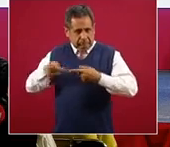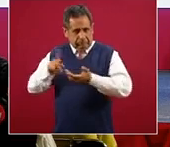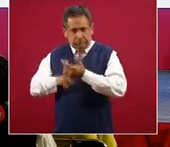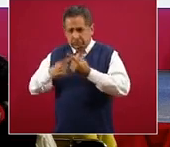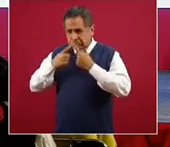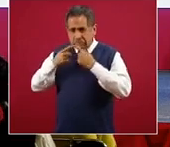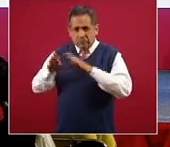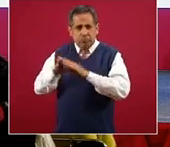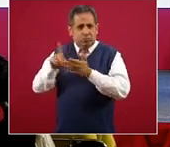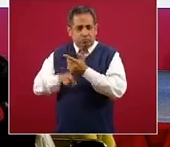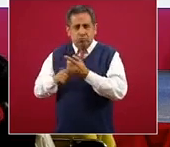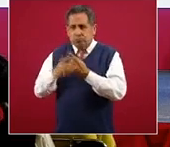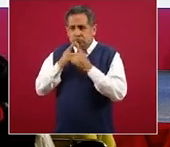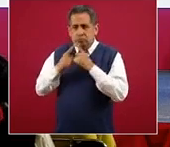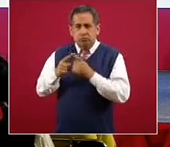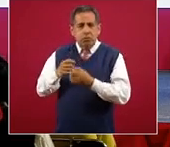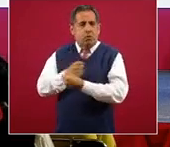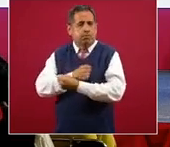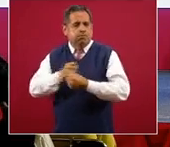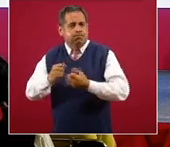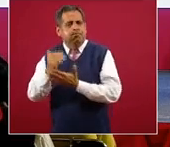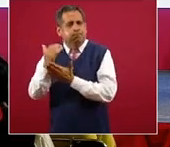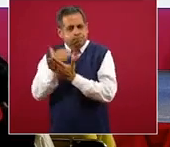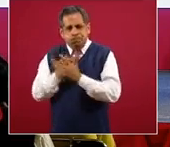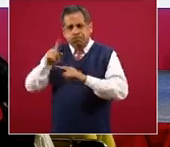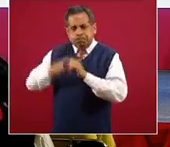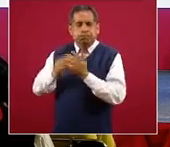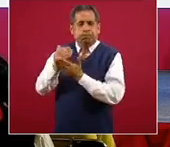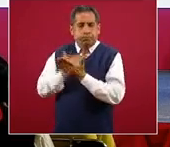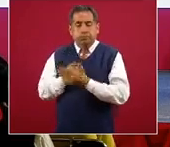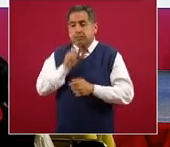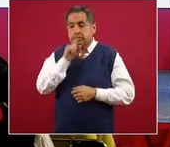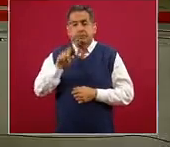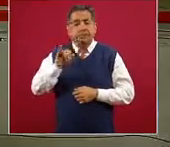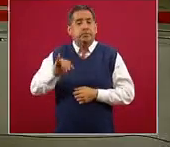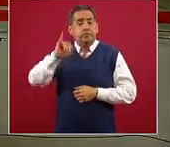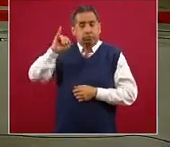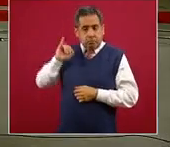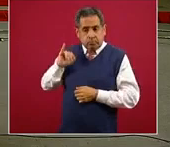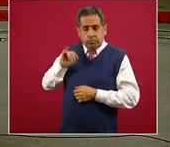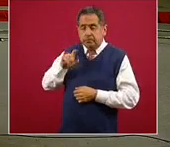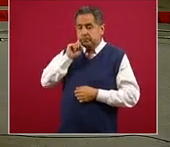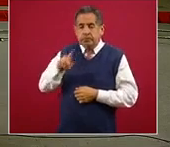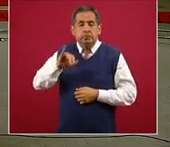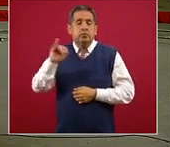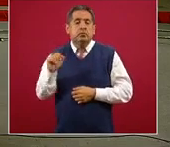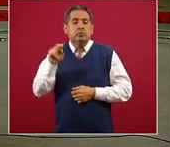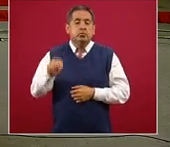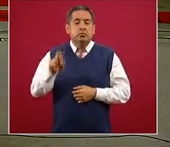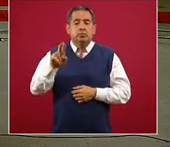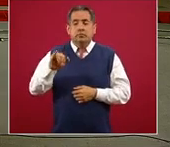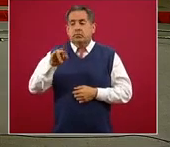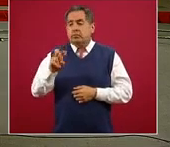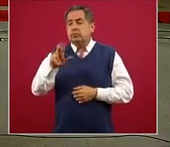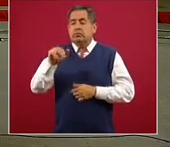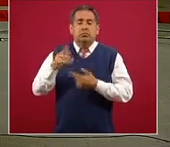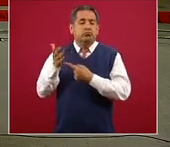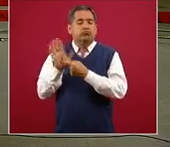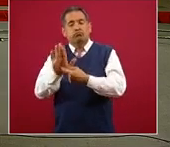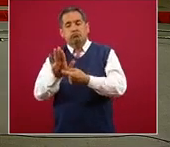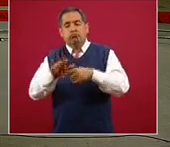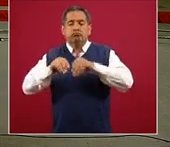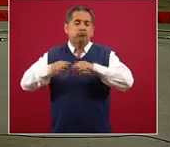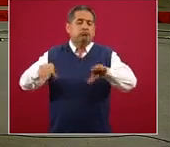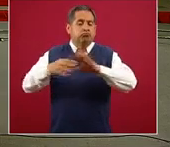integral para el combate de la obesidad infantil y el jueves pasado el doctor Juan Rivera Don Marco